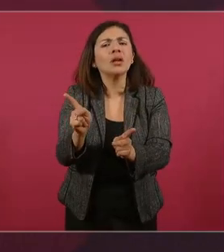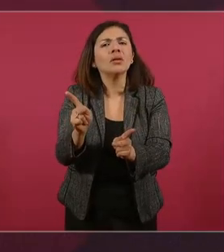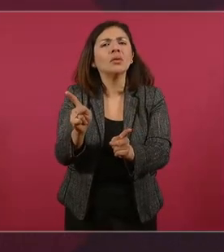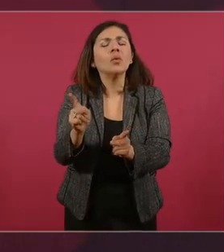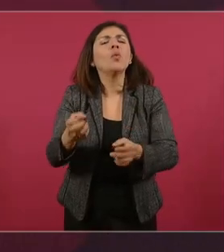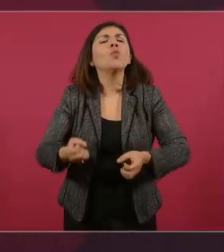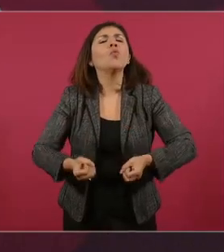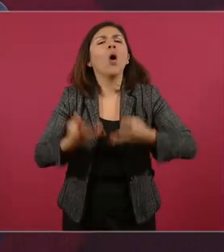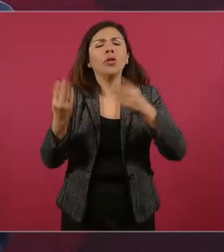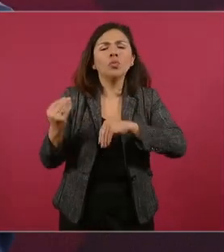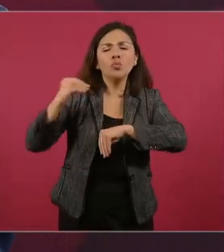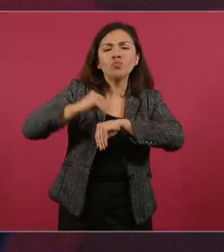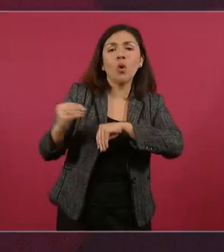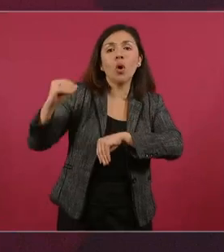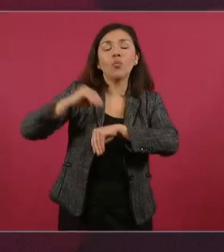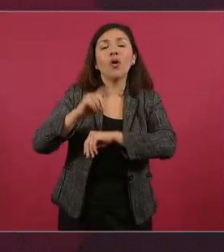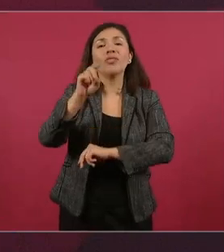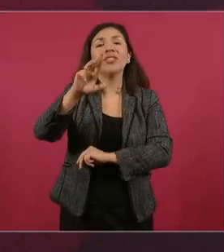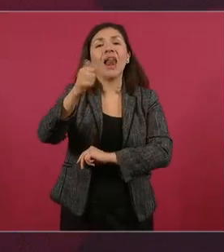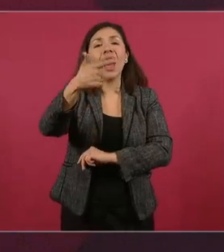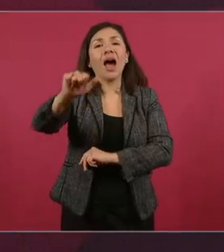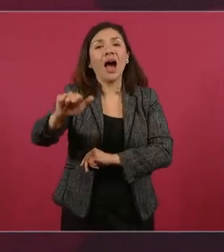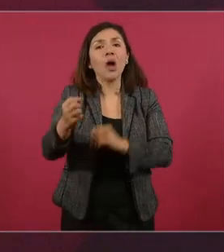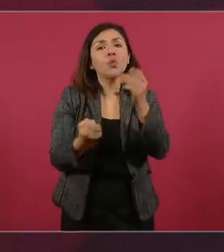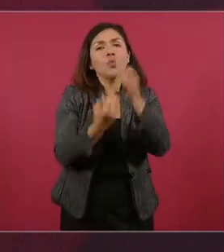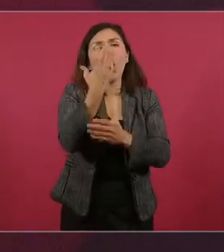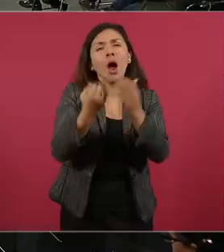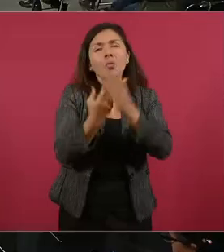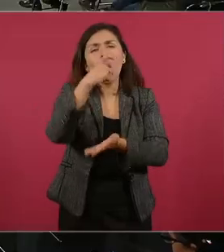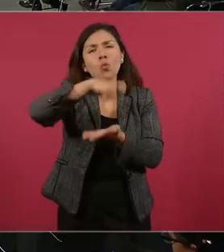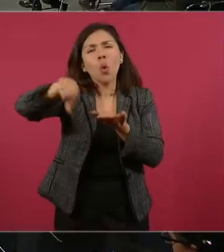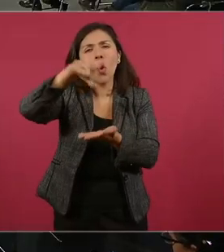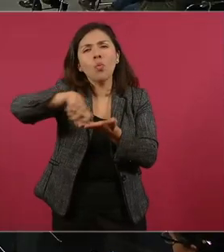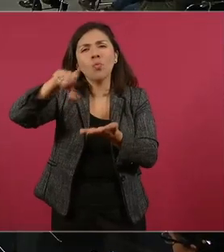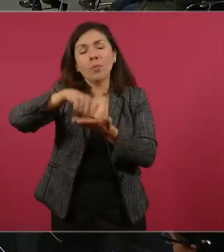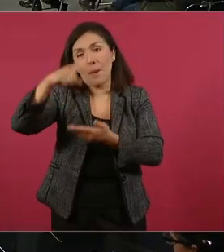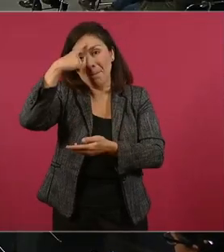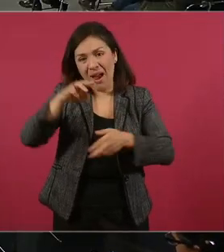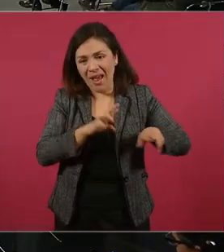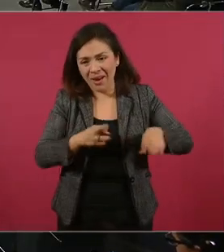dragas nuevas se han comprado para desasolve de los ríos